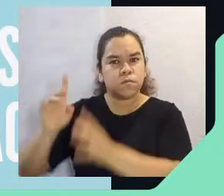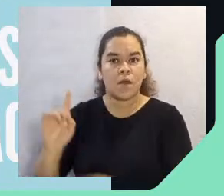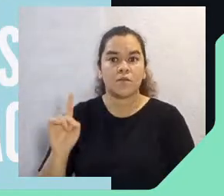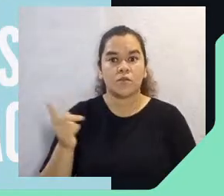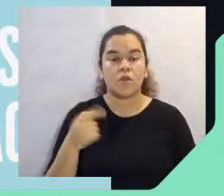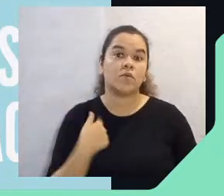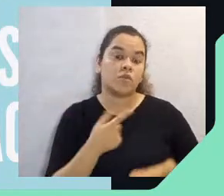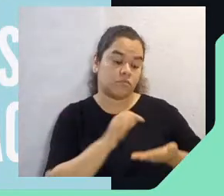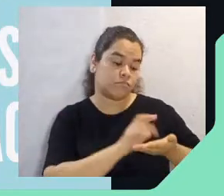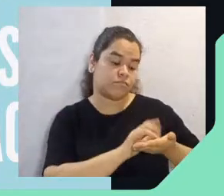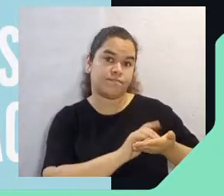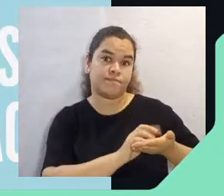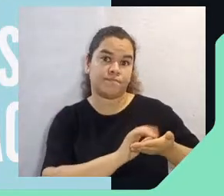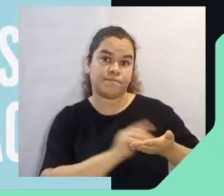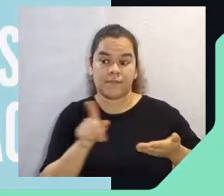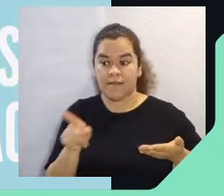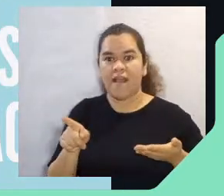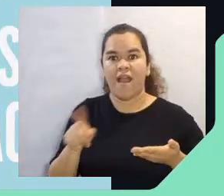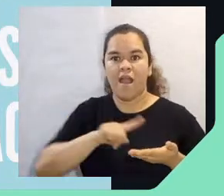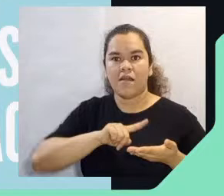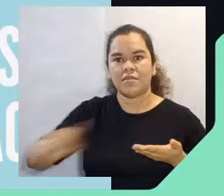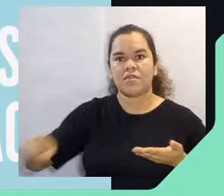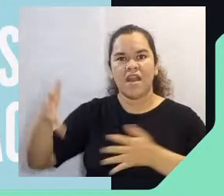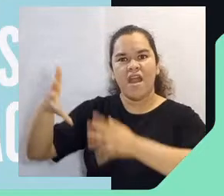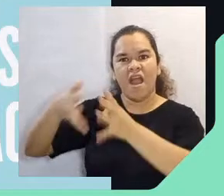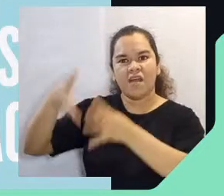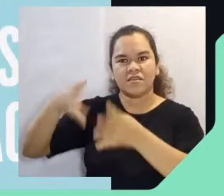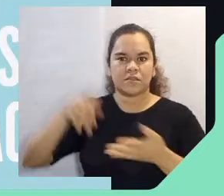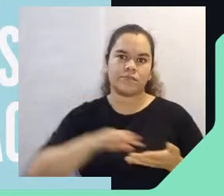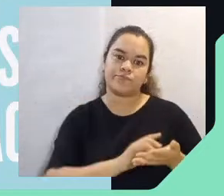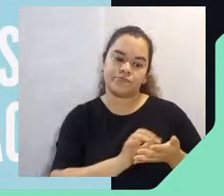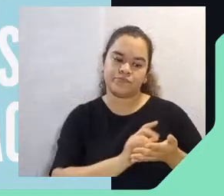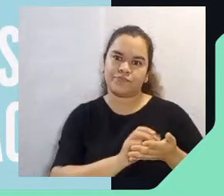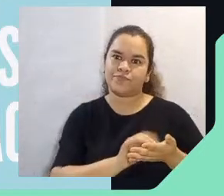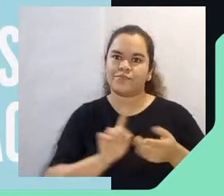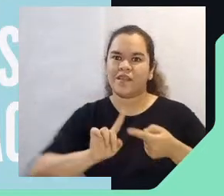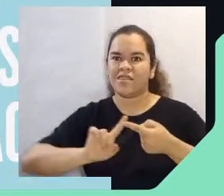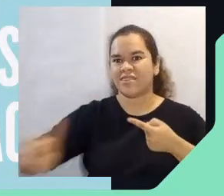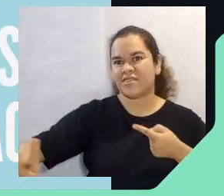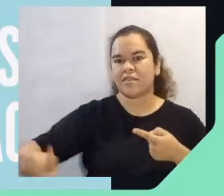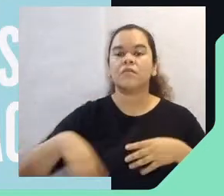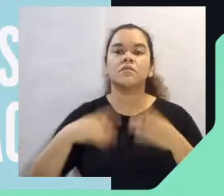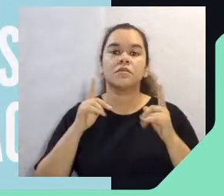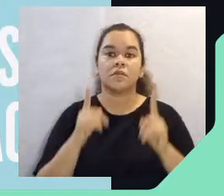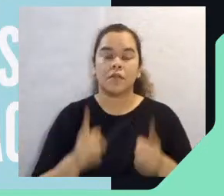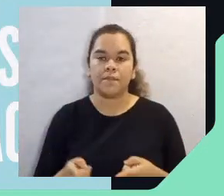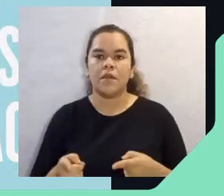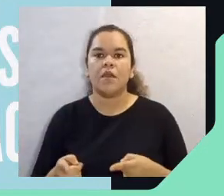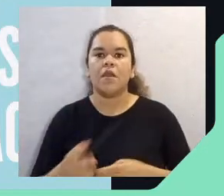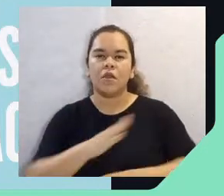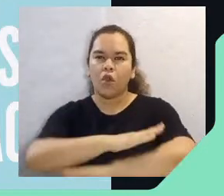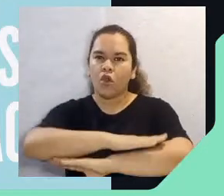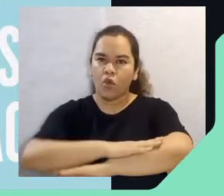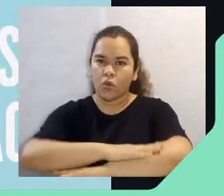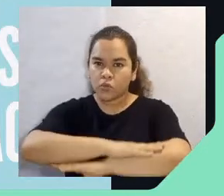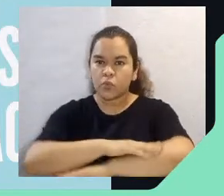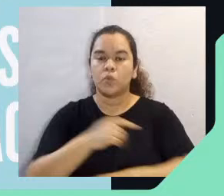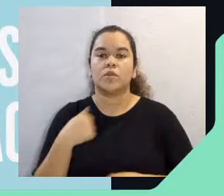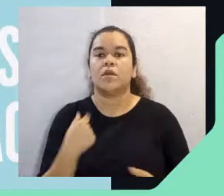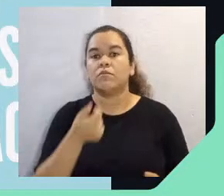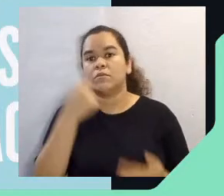remotos, y bueno, y tendencias ahora con Internet del comportamiento, que sí, a Internet de las